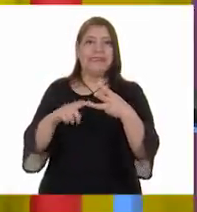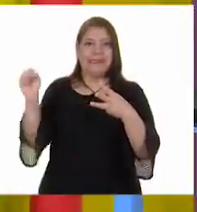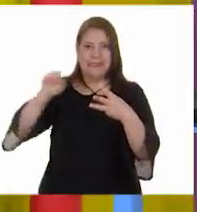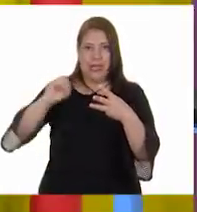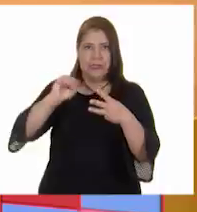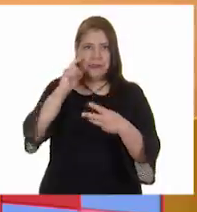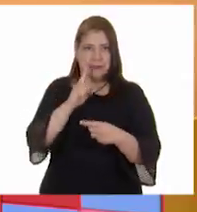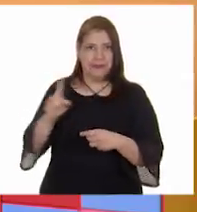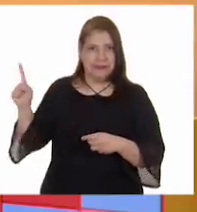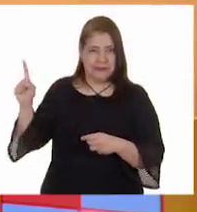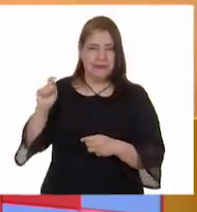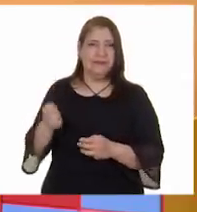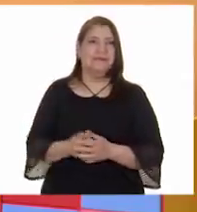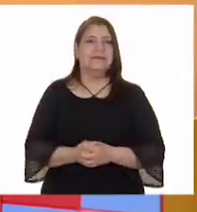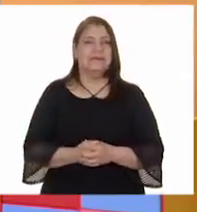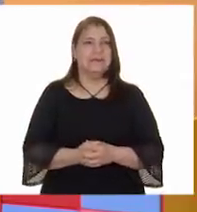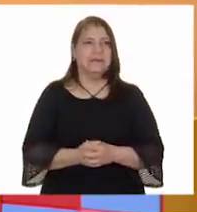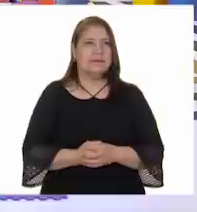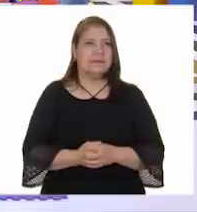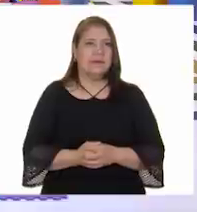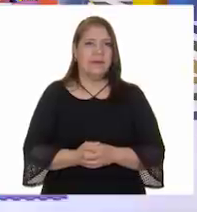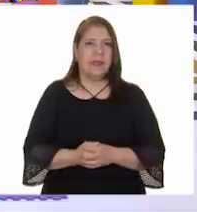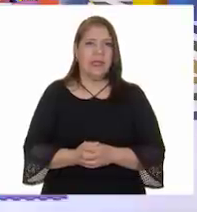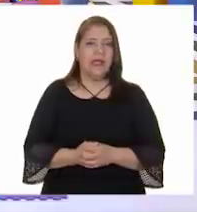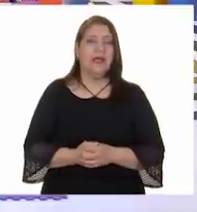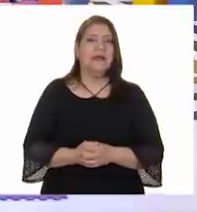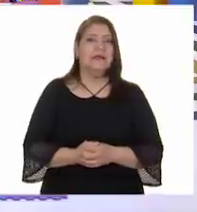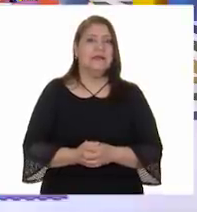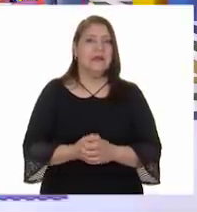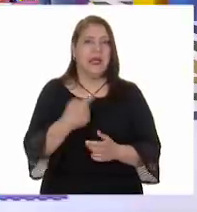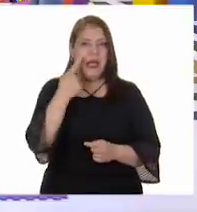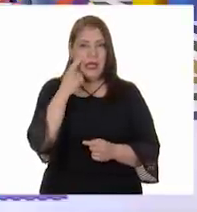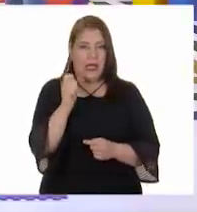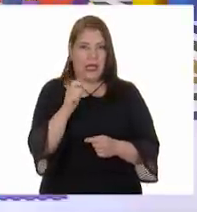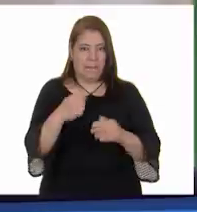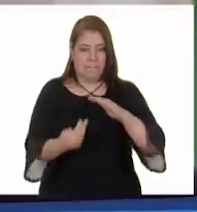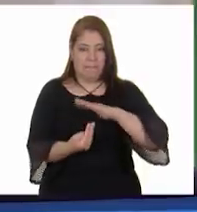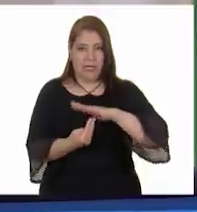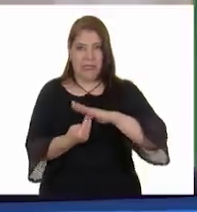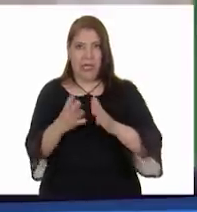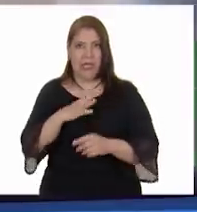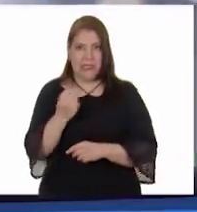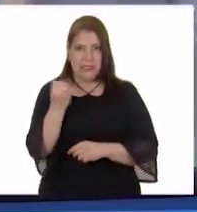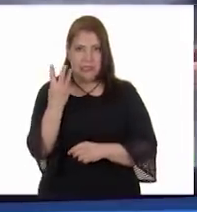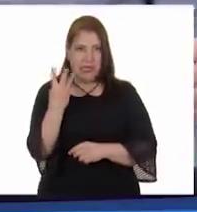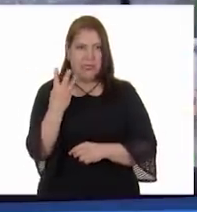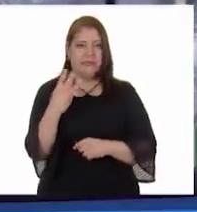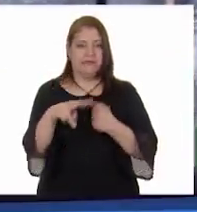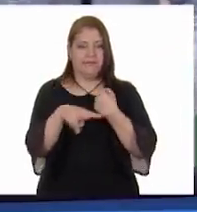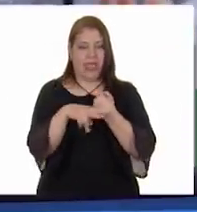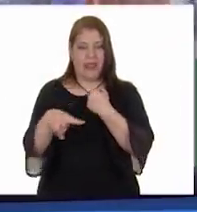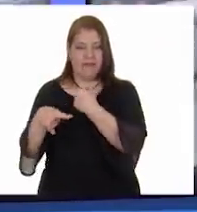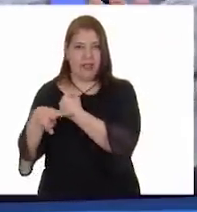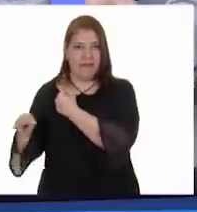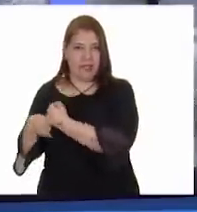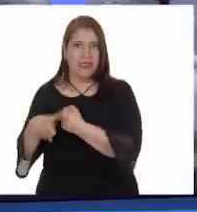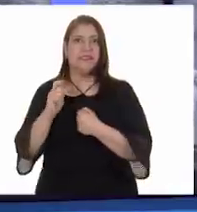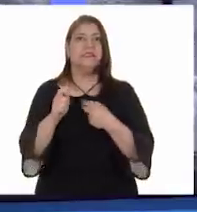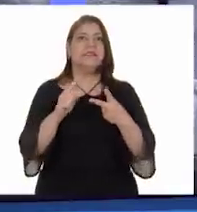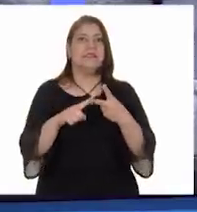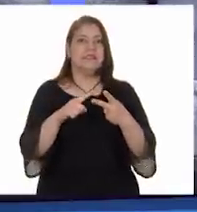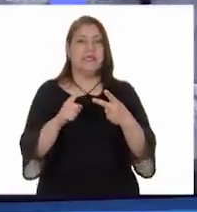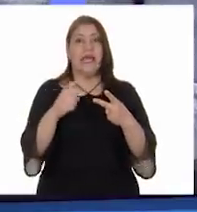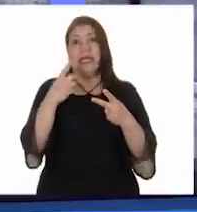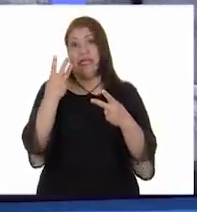nuestro soluto importante. Uh-huh. En la mesa tenemos 3 vasos, 3 huevos, uh-huh, sal y